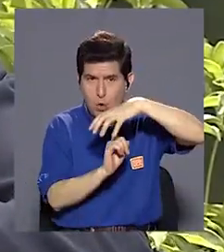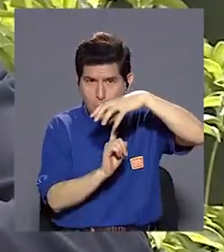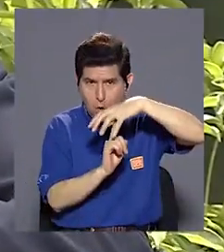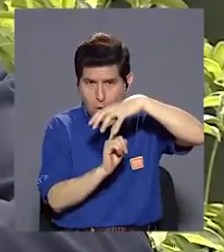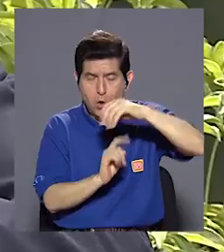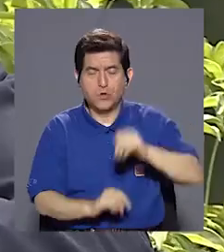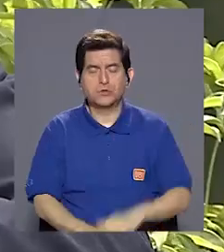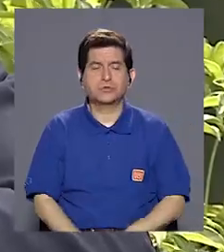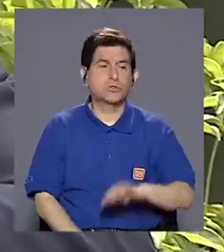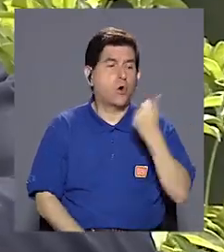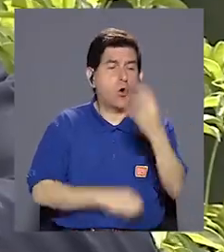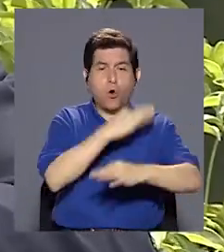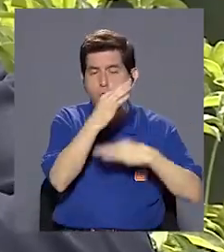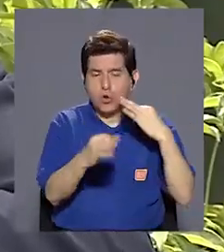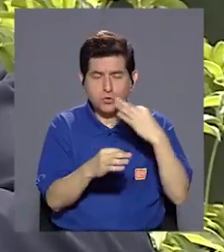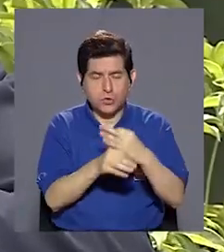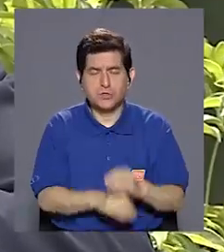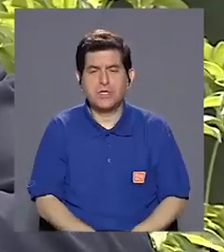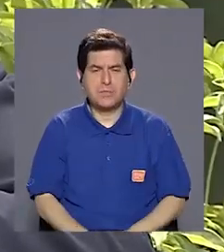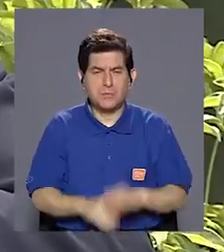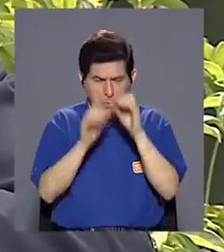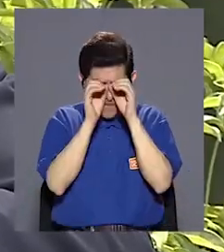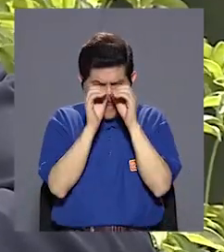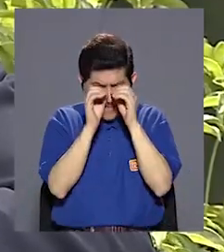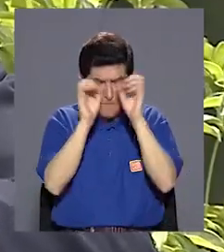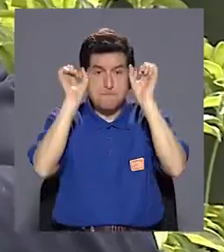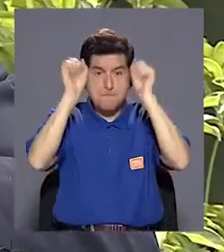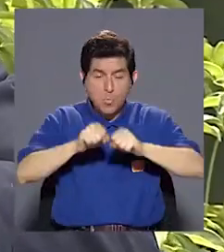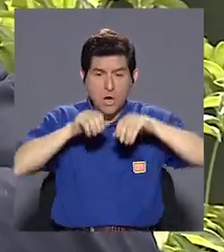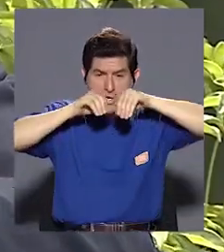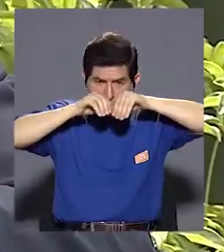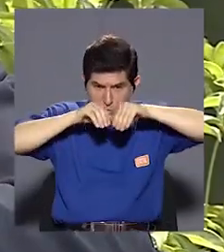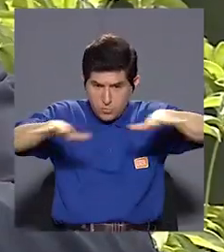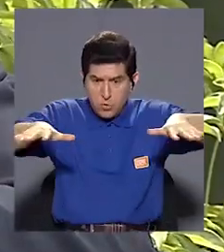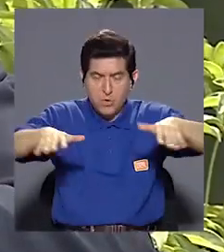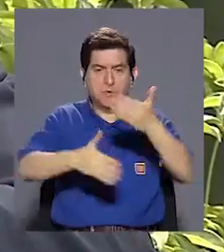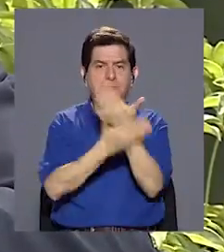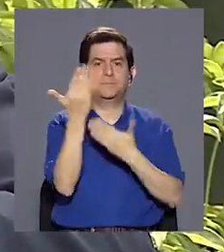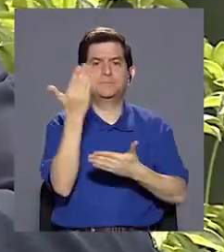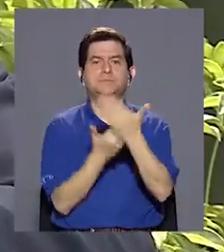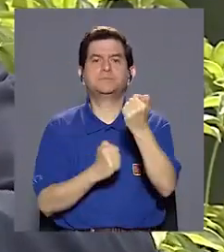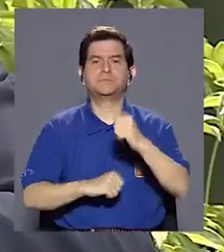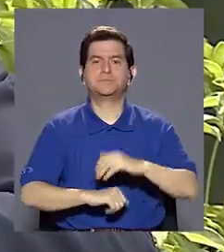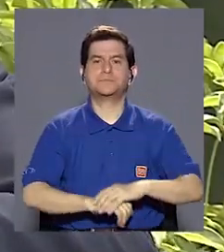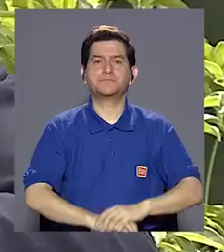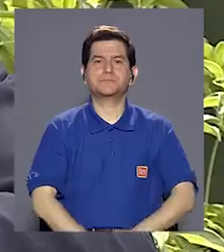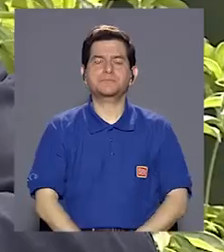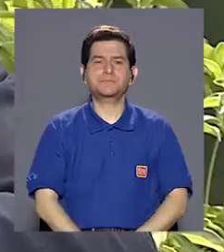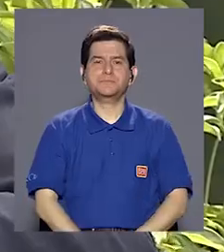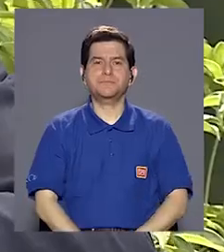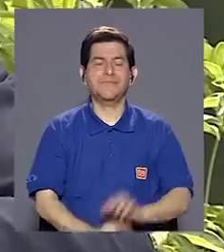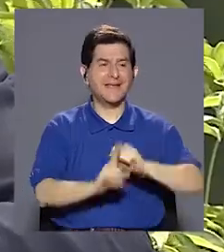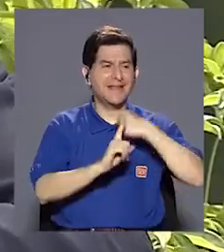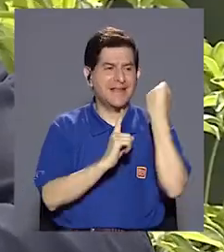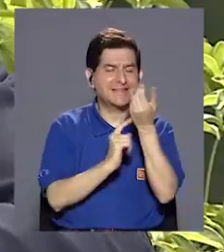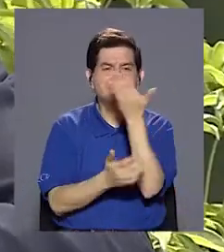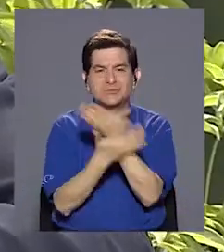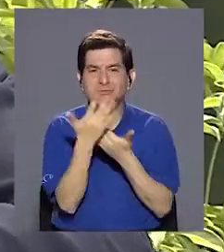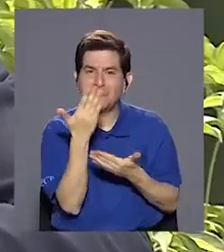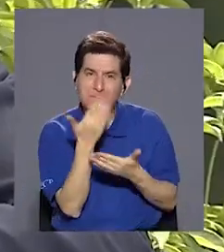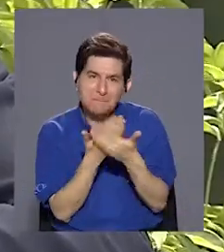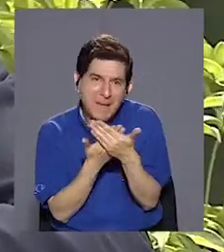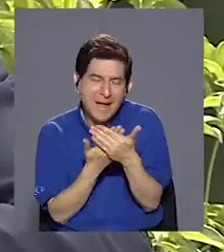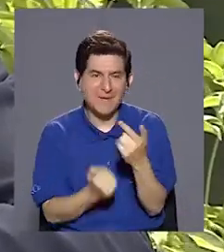hongos, ¿verdad? Están otro tipo de microorganismos que perfectamente pueden transmitirse por las manos. Entonces, el asunto es que las